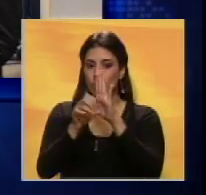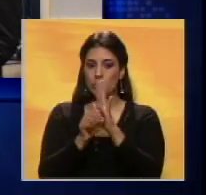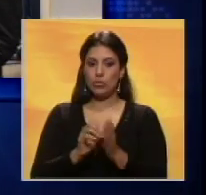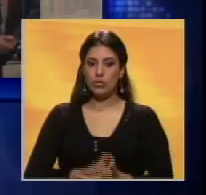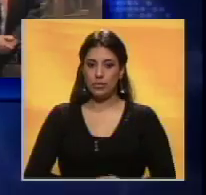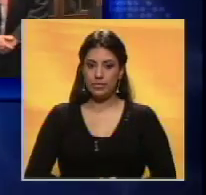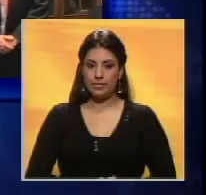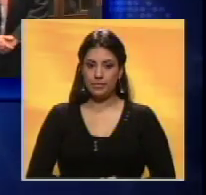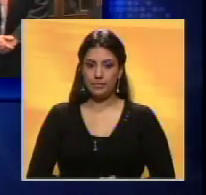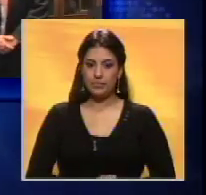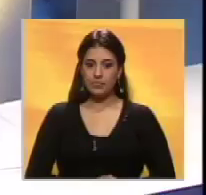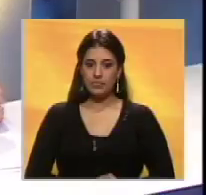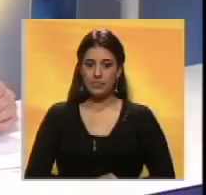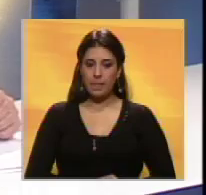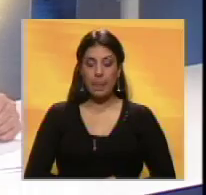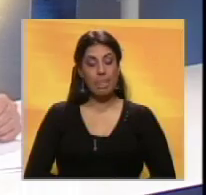Constitución.